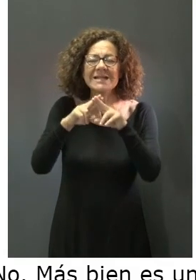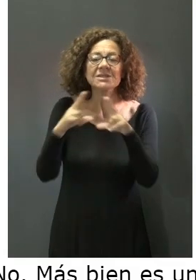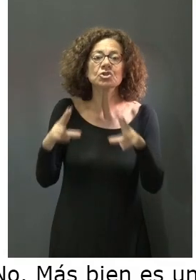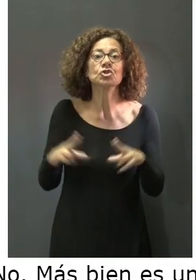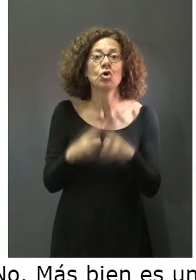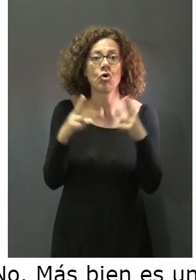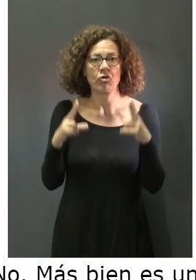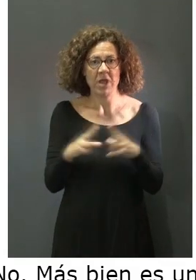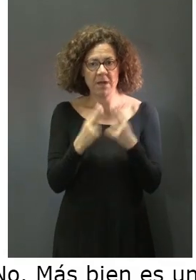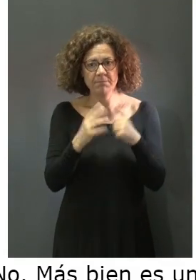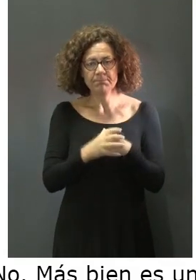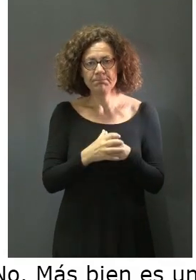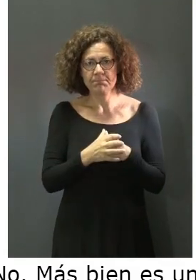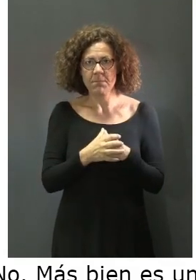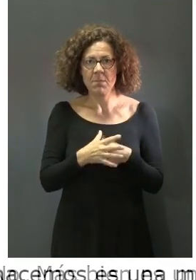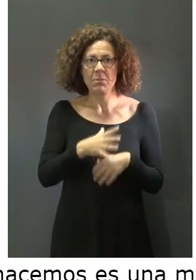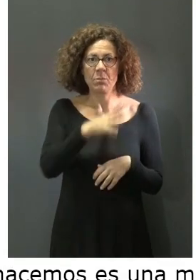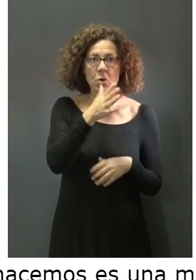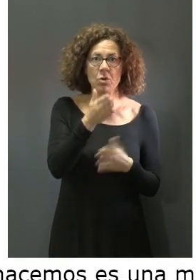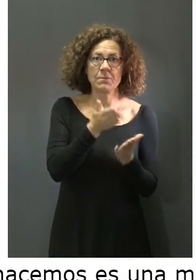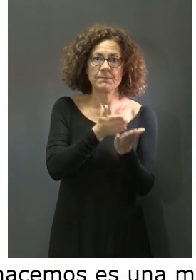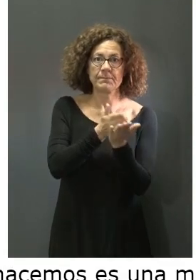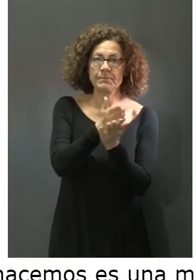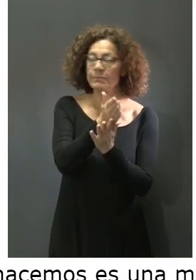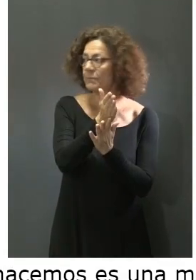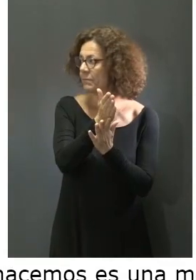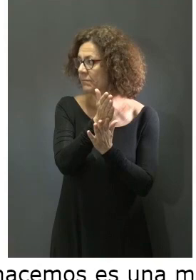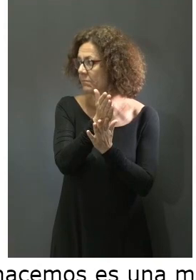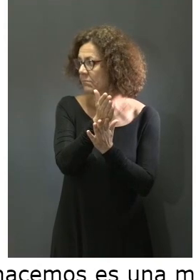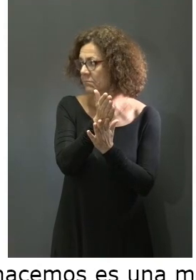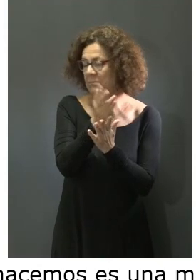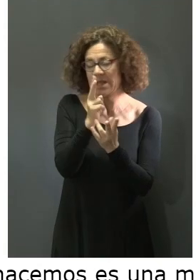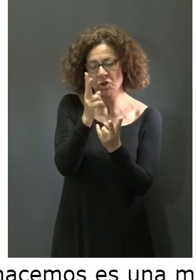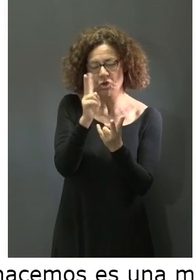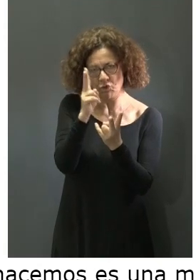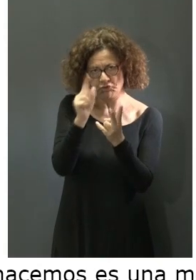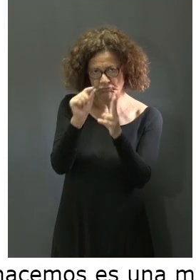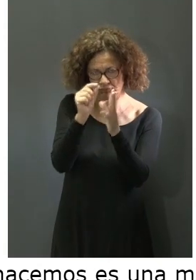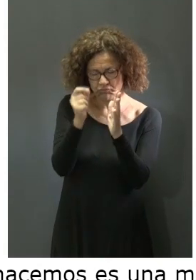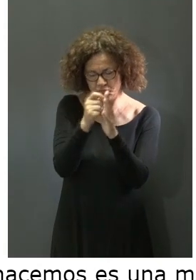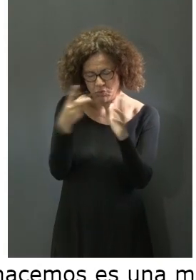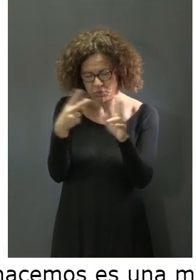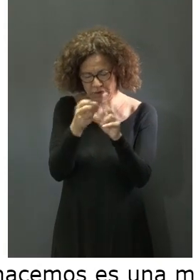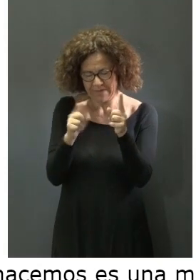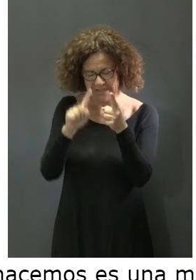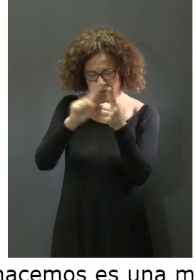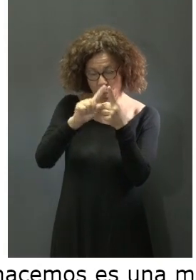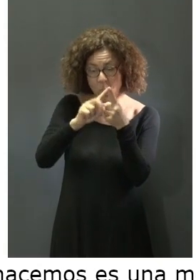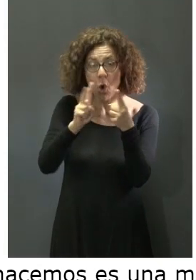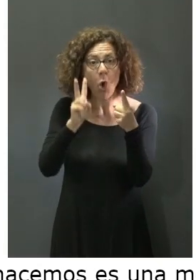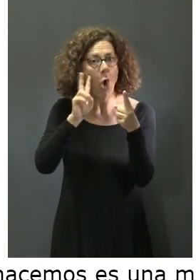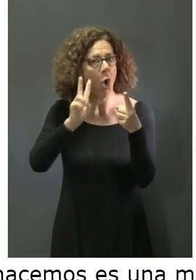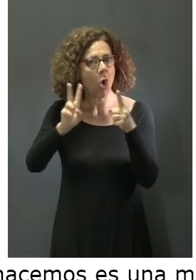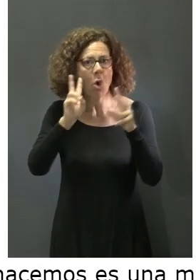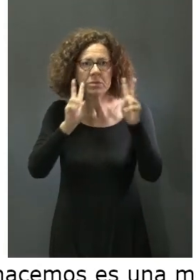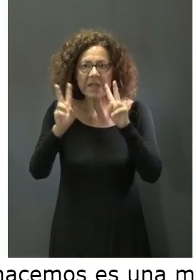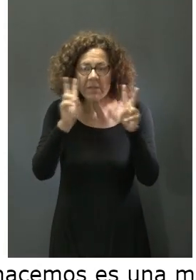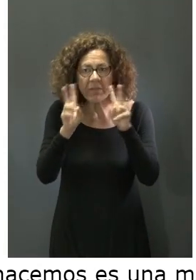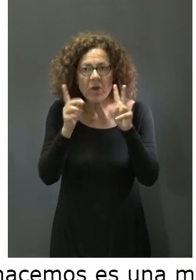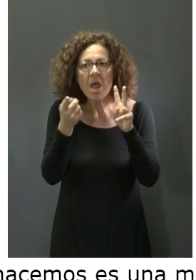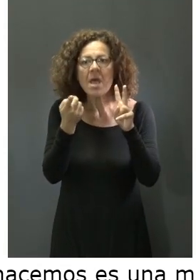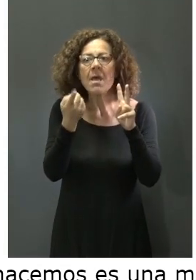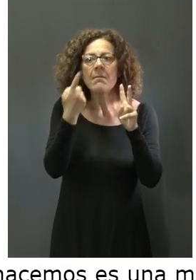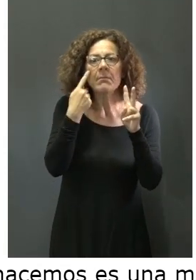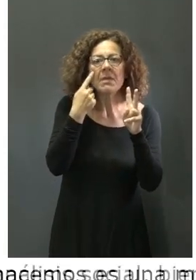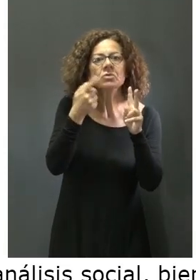social, bien por parte, bueno, desde dos puntos de vista. Uno, observación, vemos cómo se mueven